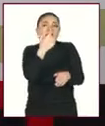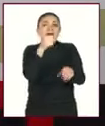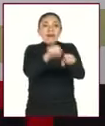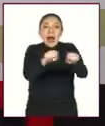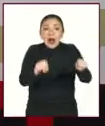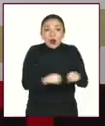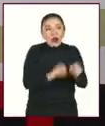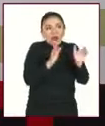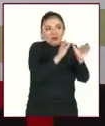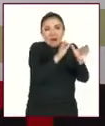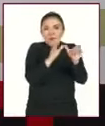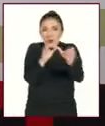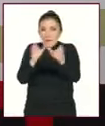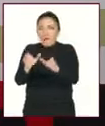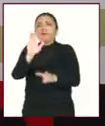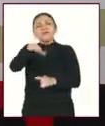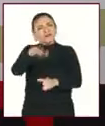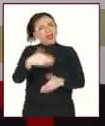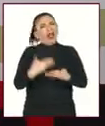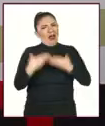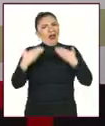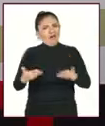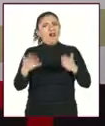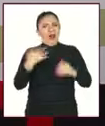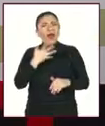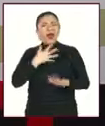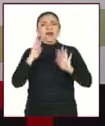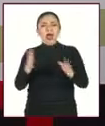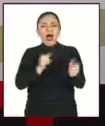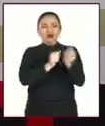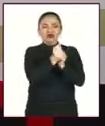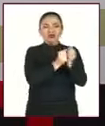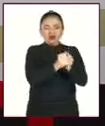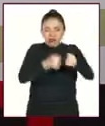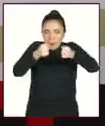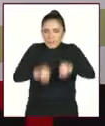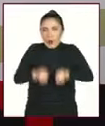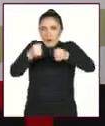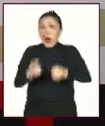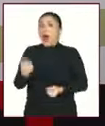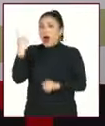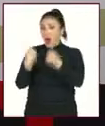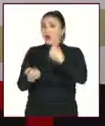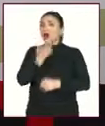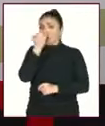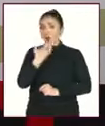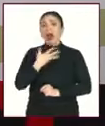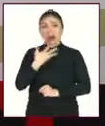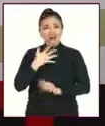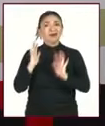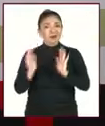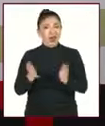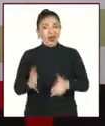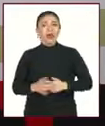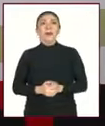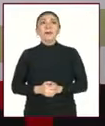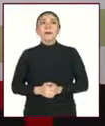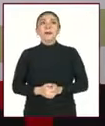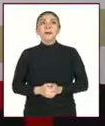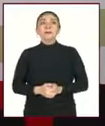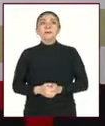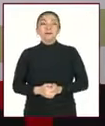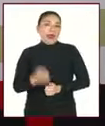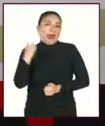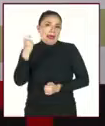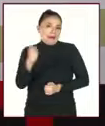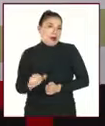Ahora ya hay hasta desfibriladores en algunas escuelas y bueno, ese es otro